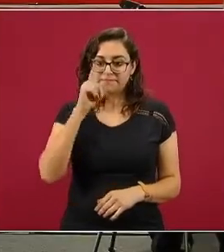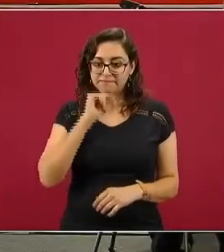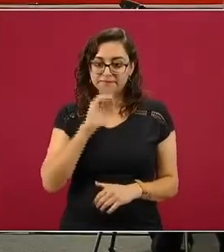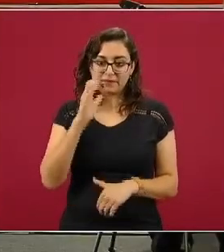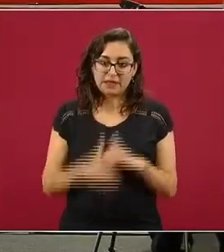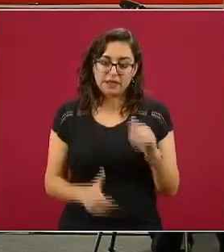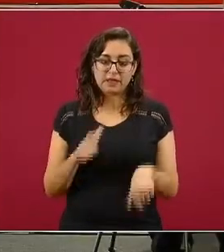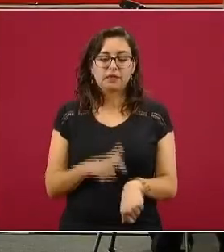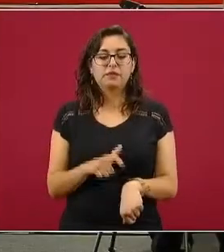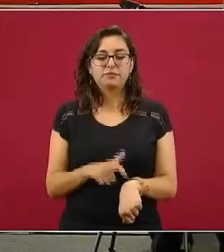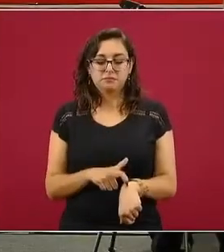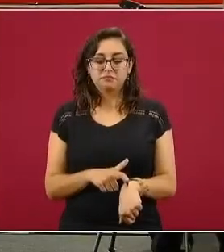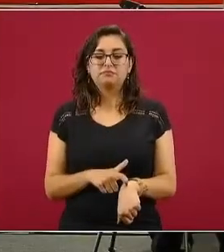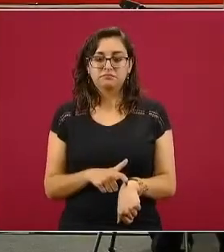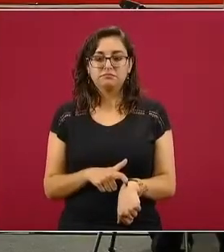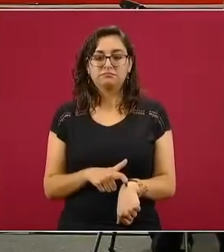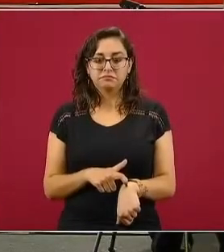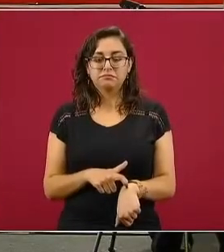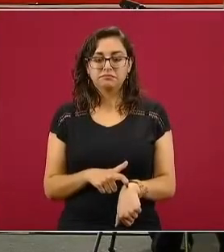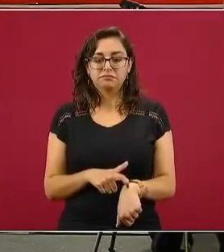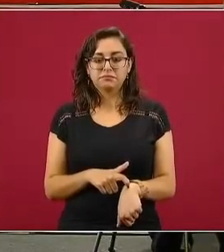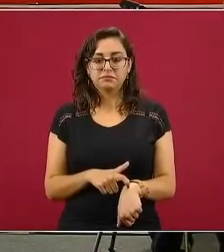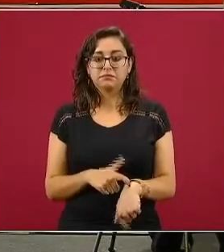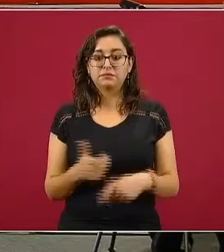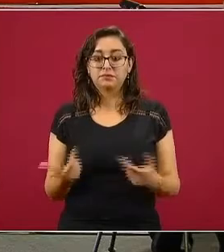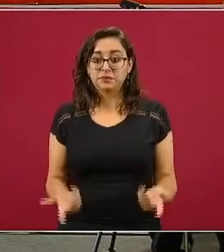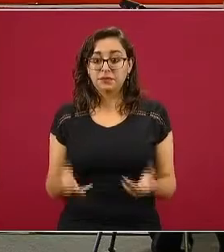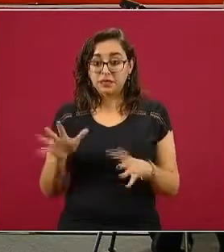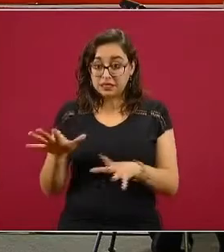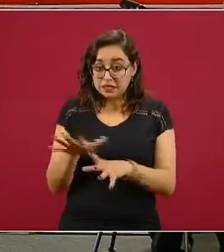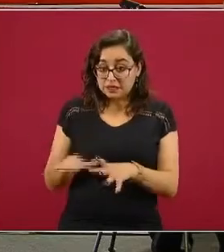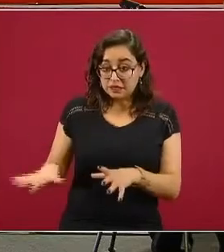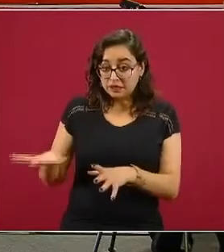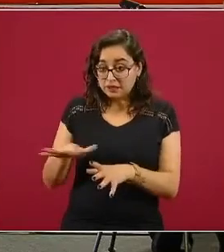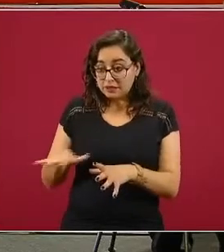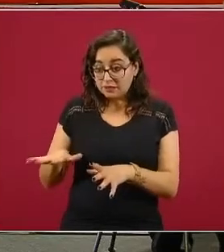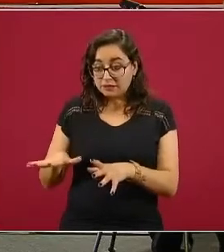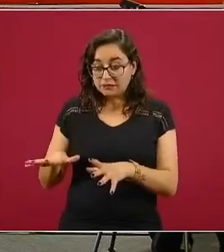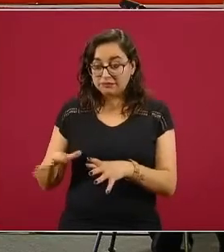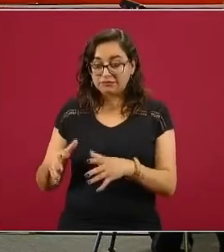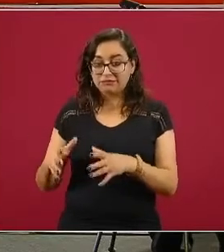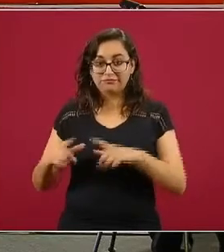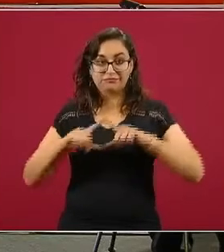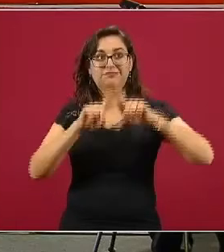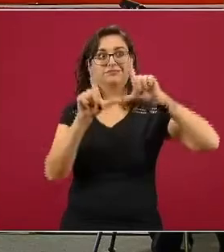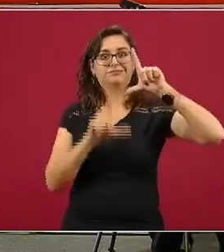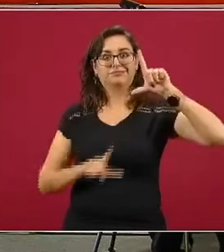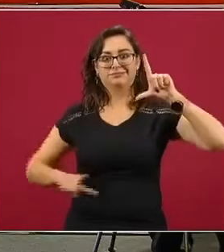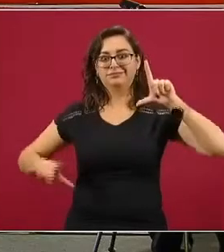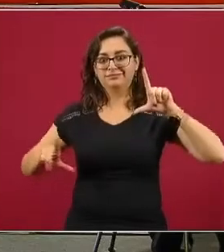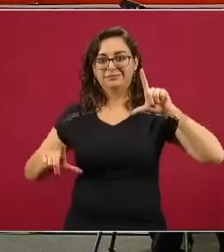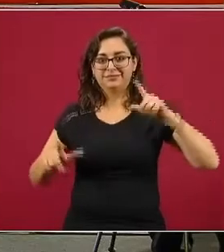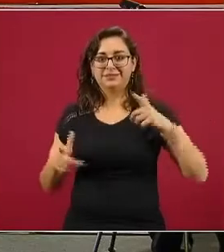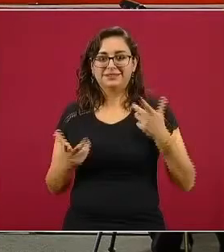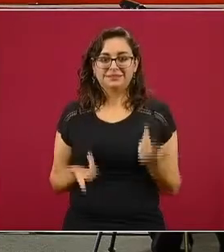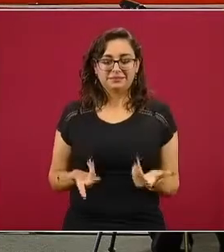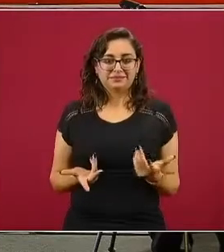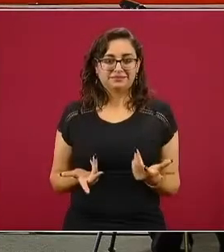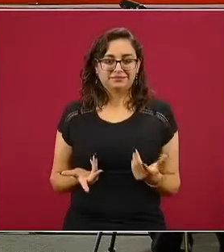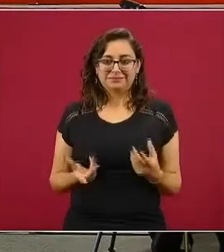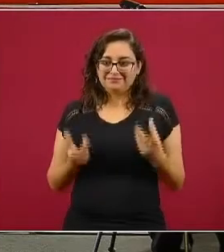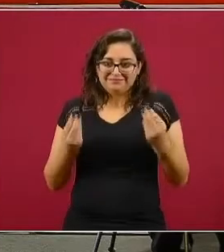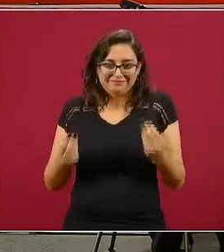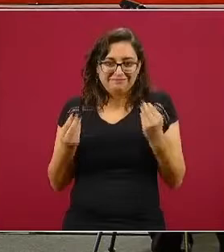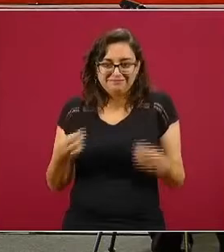sí, la acción local, déjeme llevar esta experiencia tan local a la perspectiva nacional, porque la nación está conformada